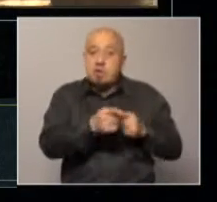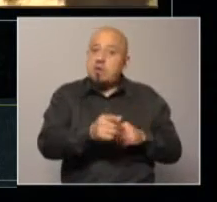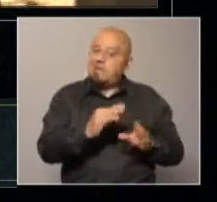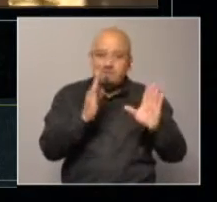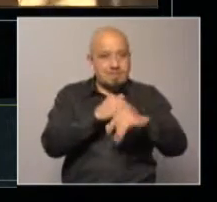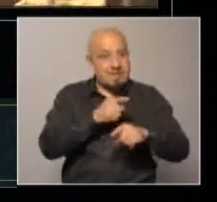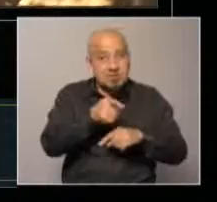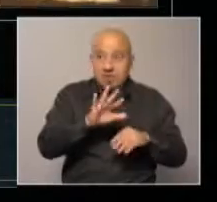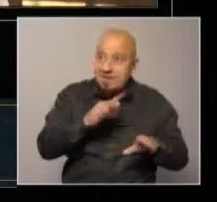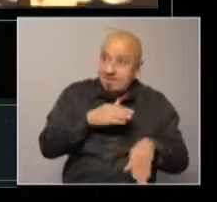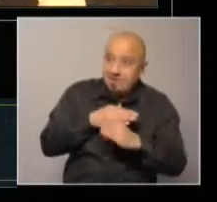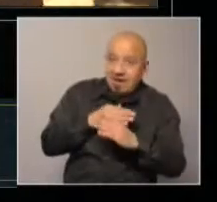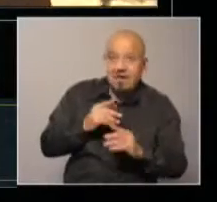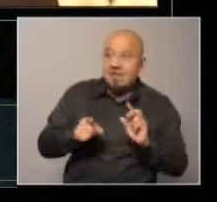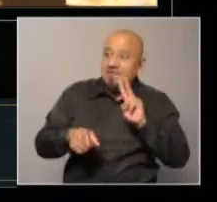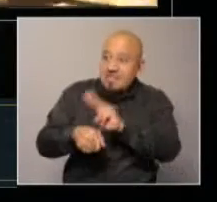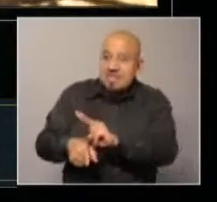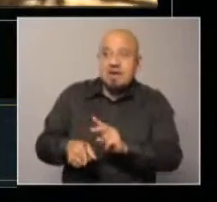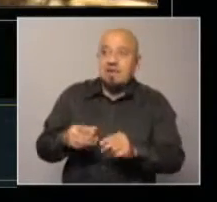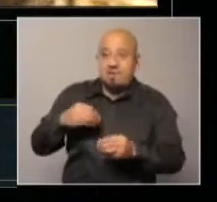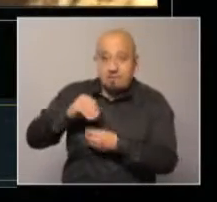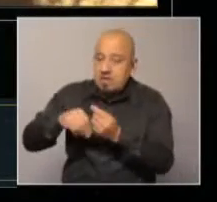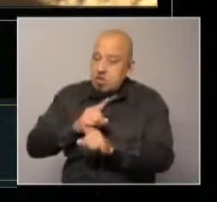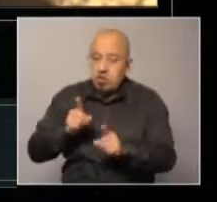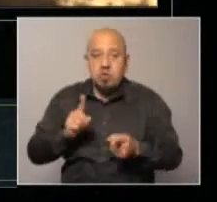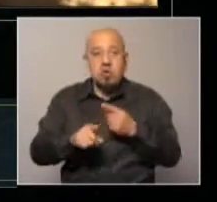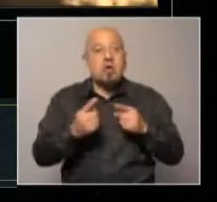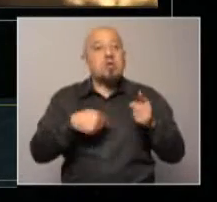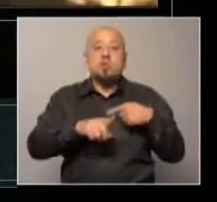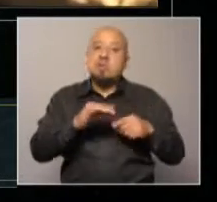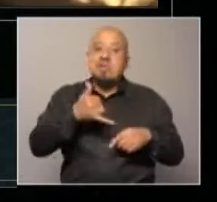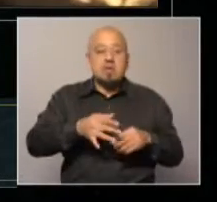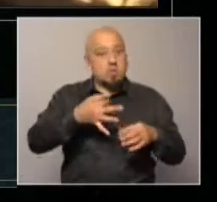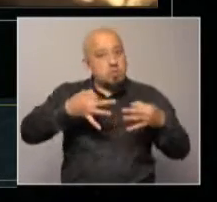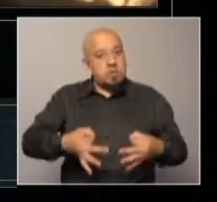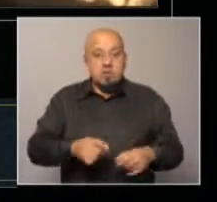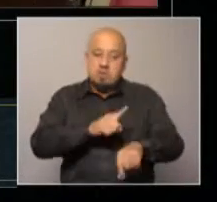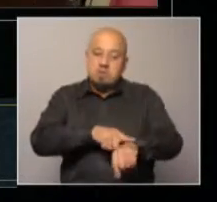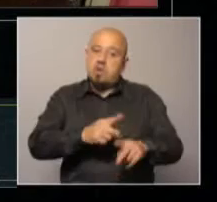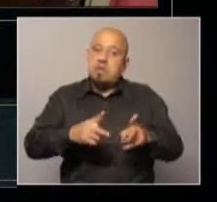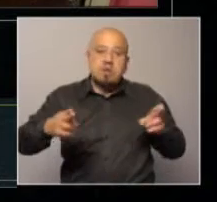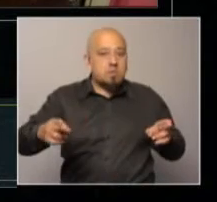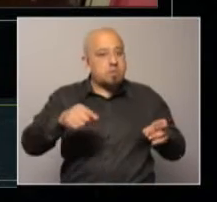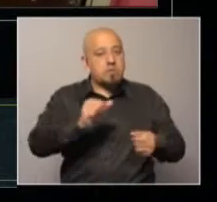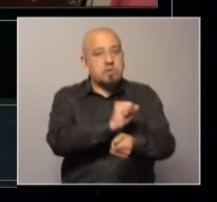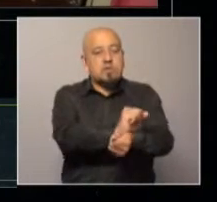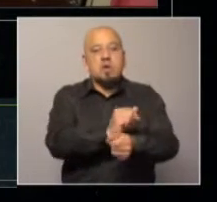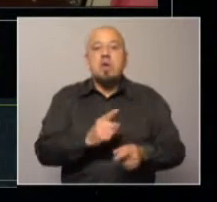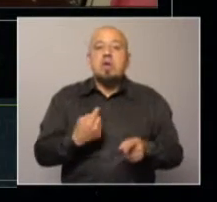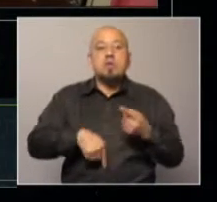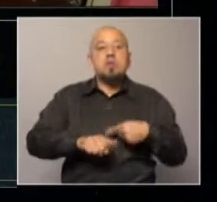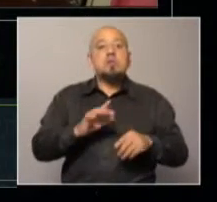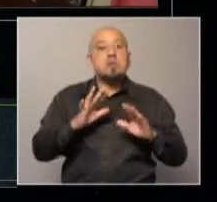de semilibertad hasta cumplir la mitad de su pena, y ahí solamente con un informe favorable del INISA puede acceder a este régimen. Uh-huh. Es decir,